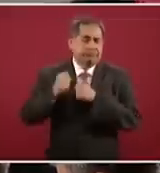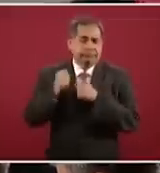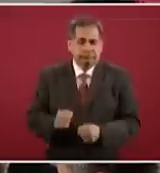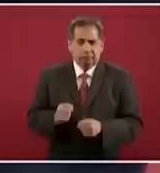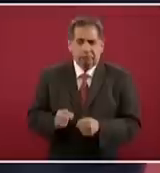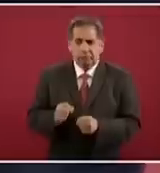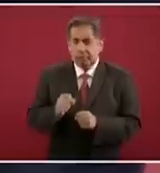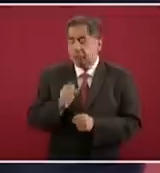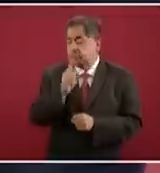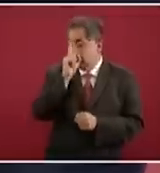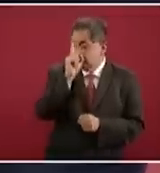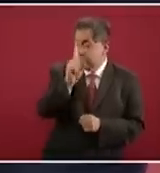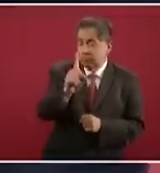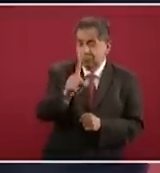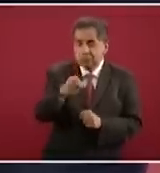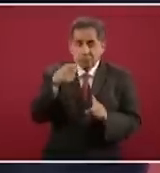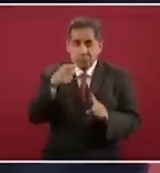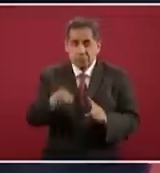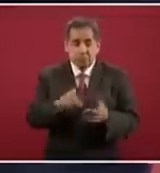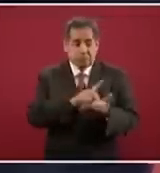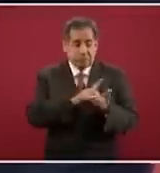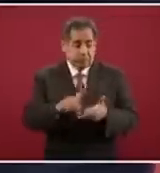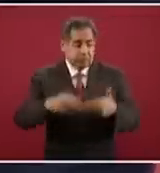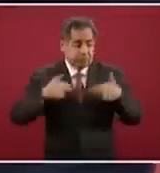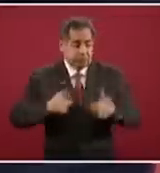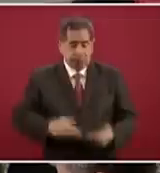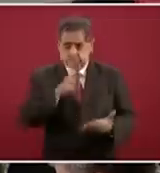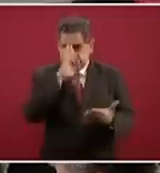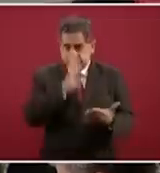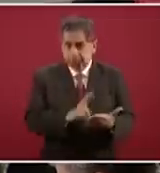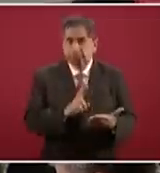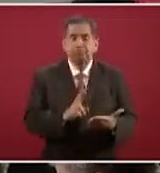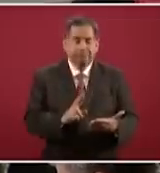sin violar los derechos humanos.